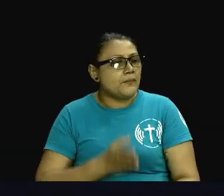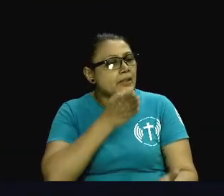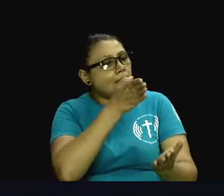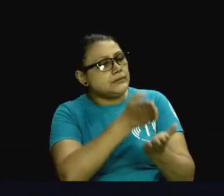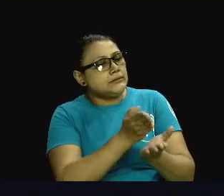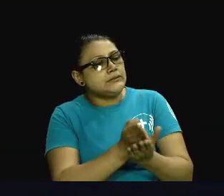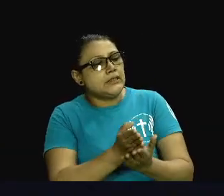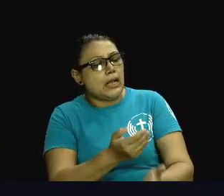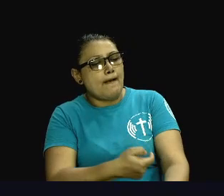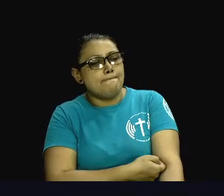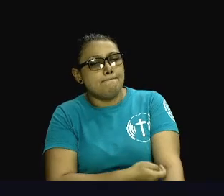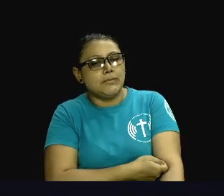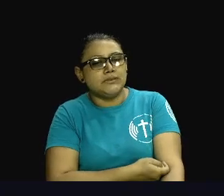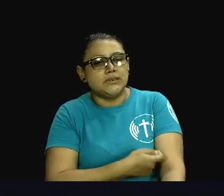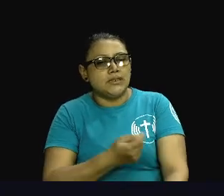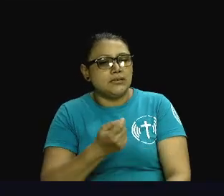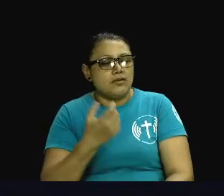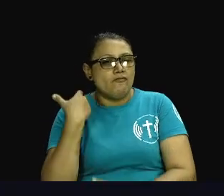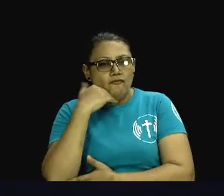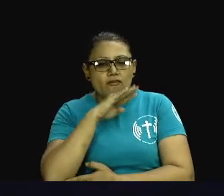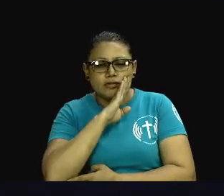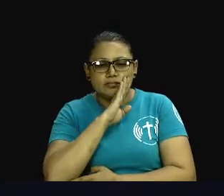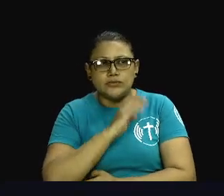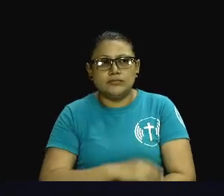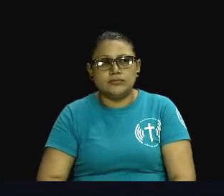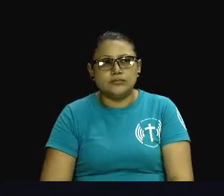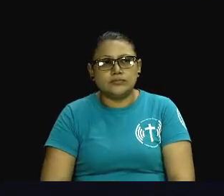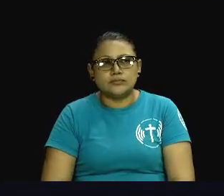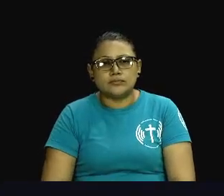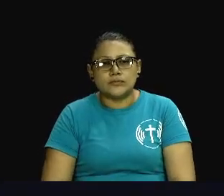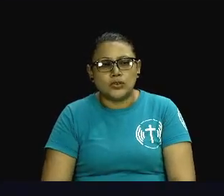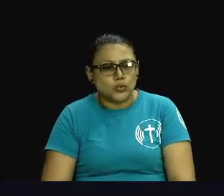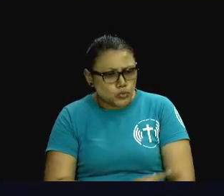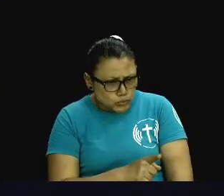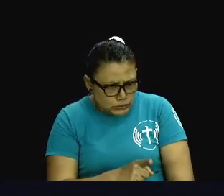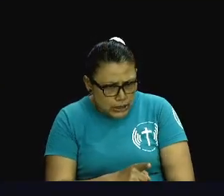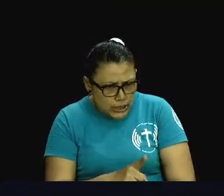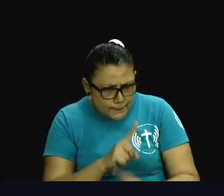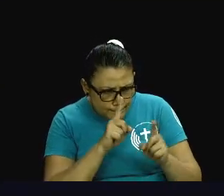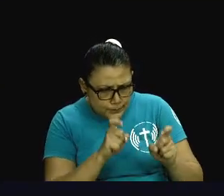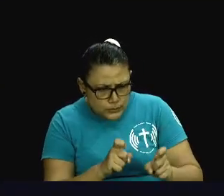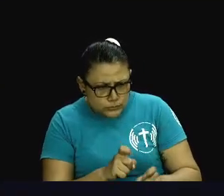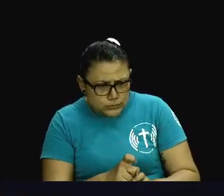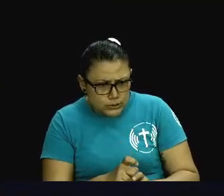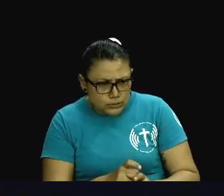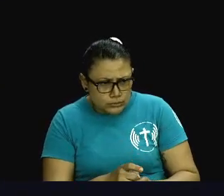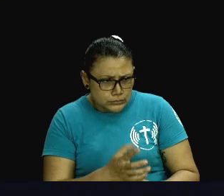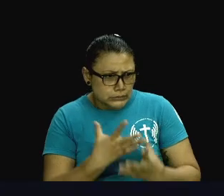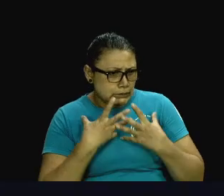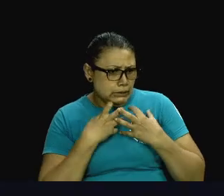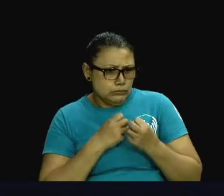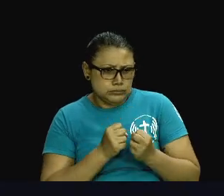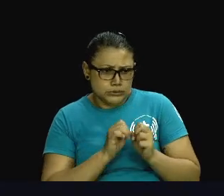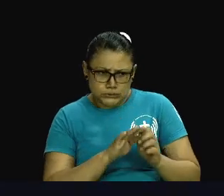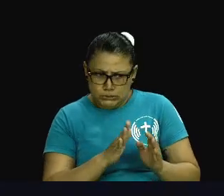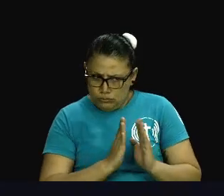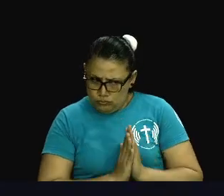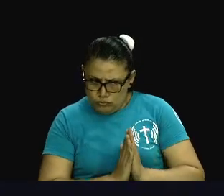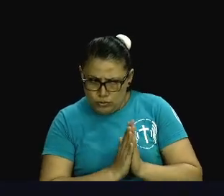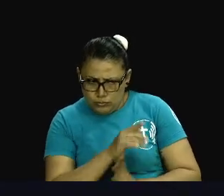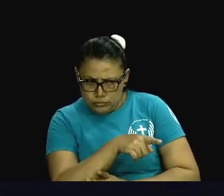y con pena uno todavía les dice y no le gustaría que oramos por usted con pena les preguntamos